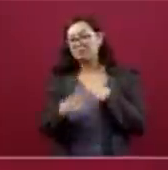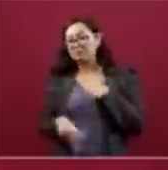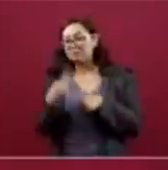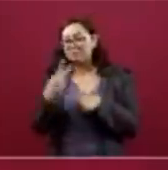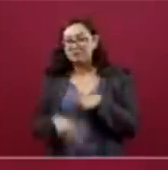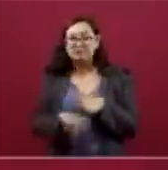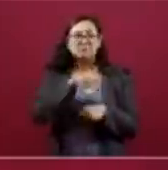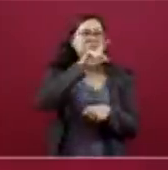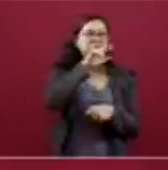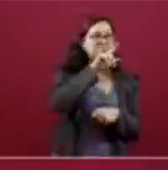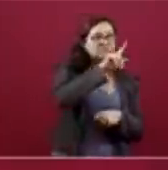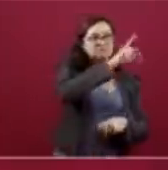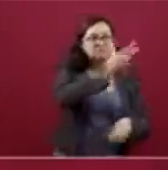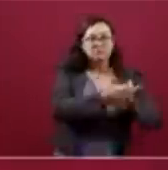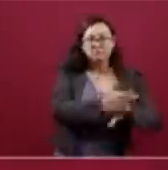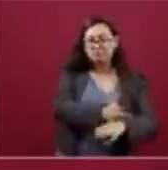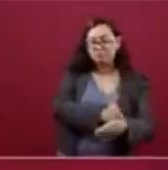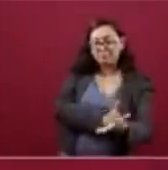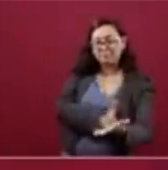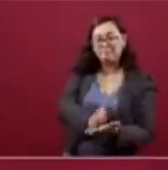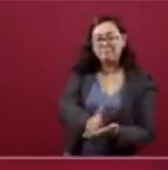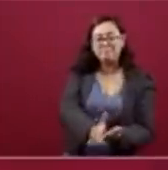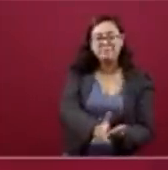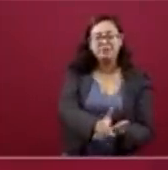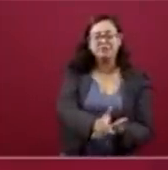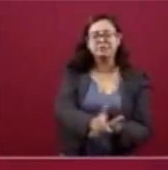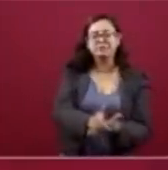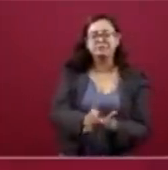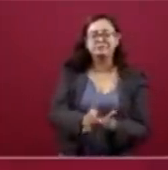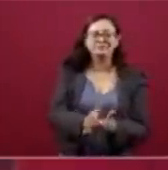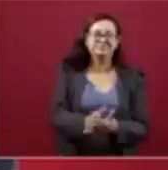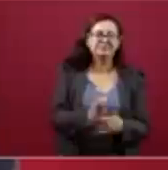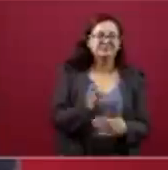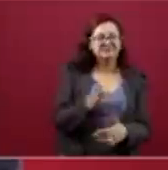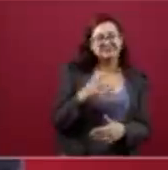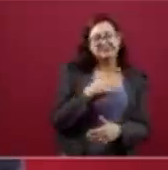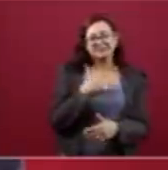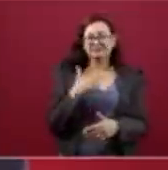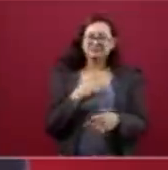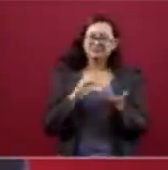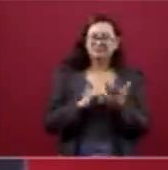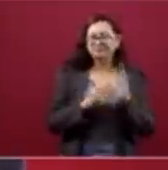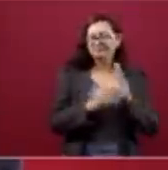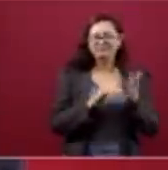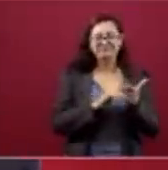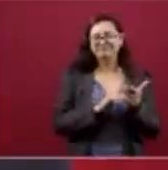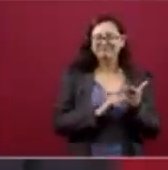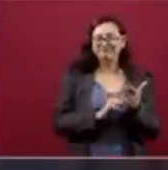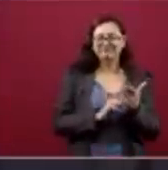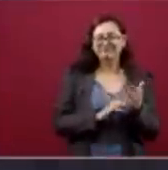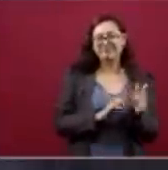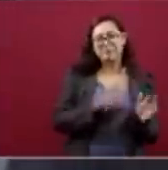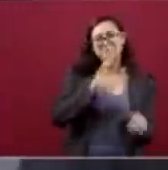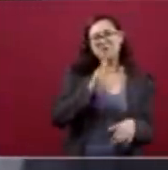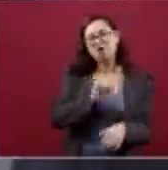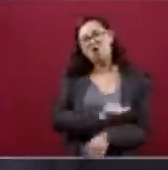de intervención, y que por eso se buscó una